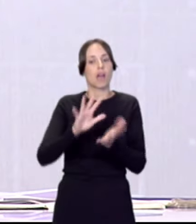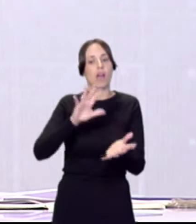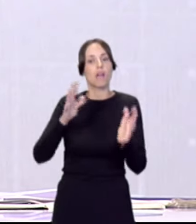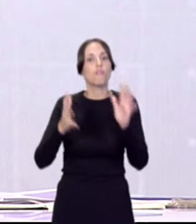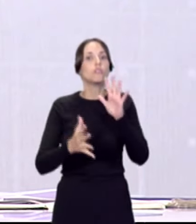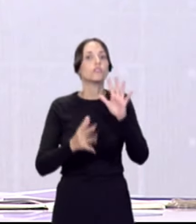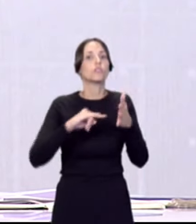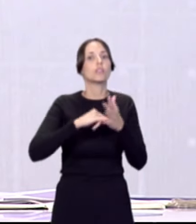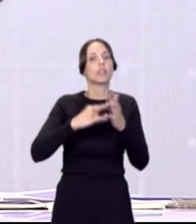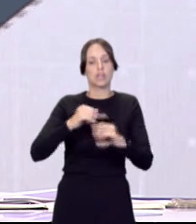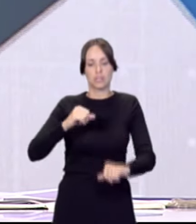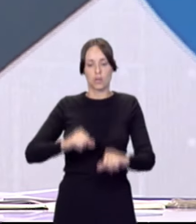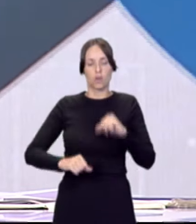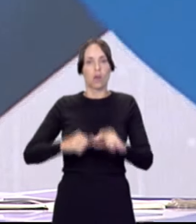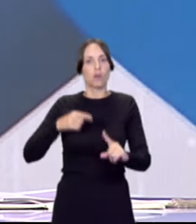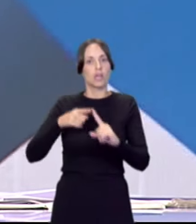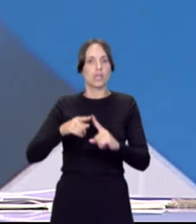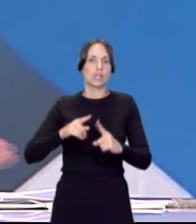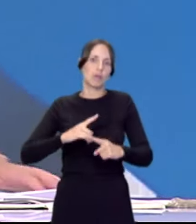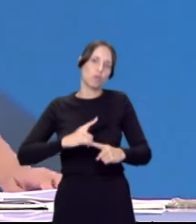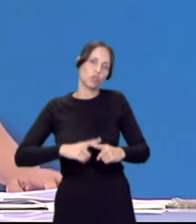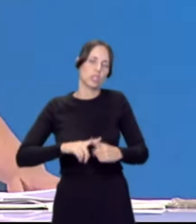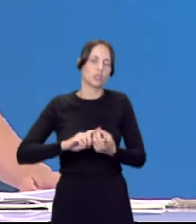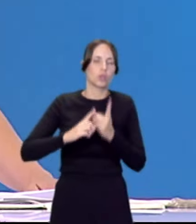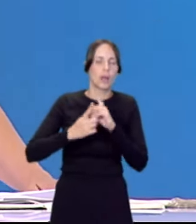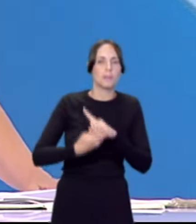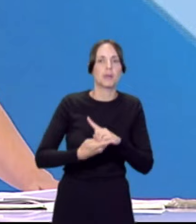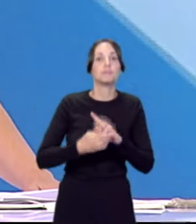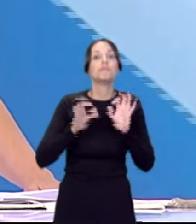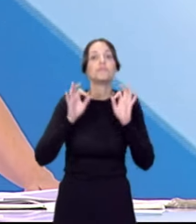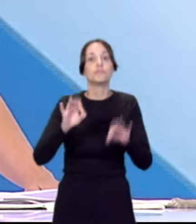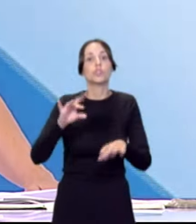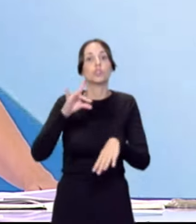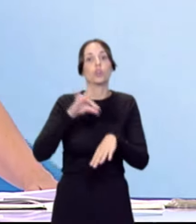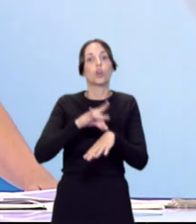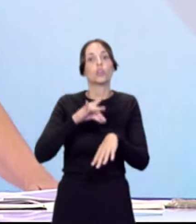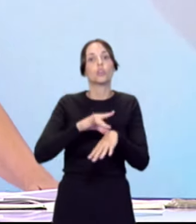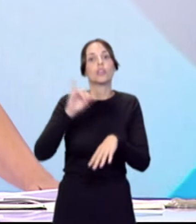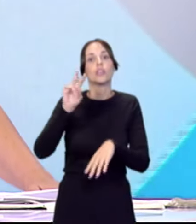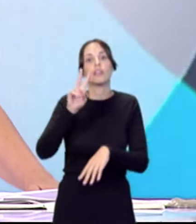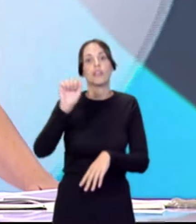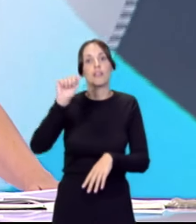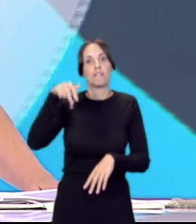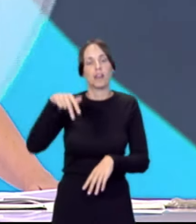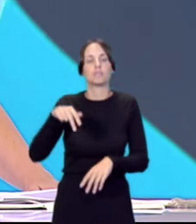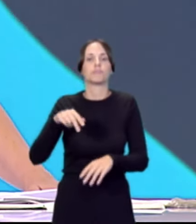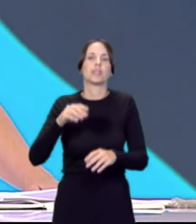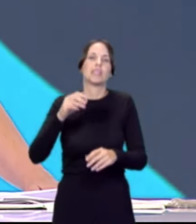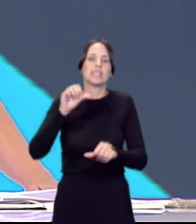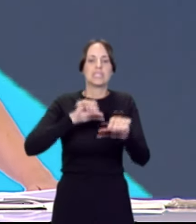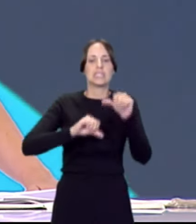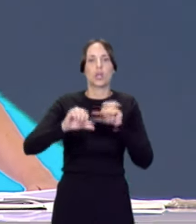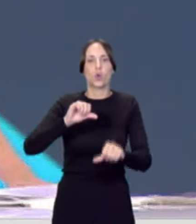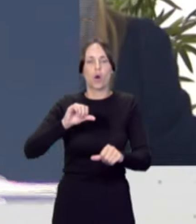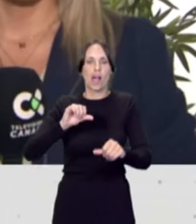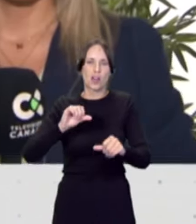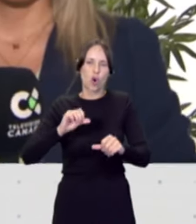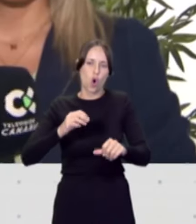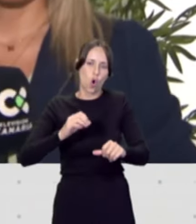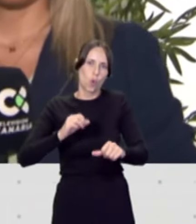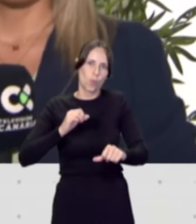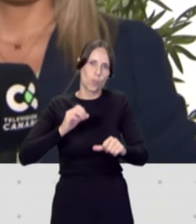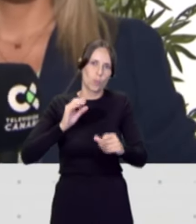de reasignación de sexo. Y así lo ha comprobado el doctor Iván Mañero, es uno de los mejores cirujanos plásticos del panorama internacional. María Mendoza